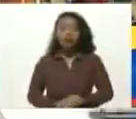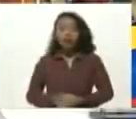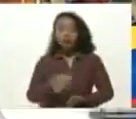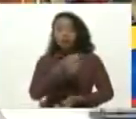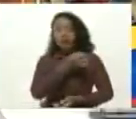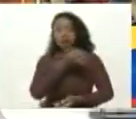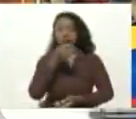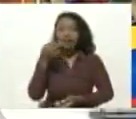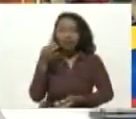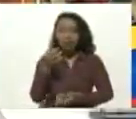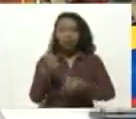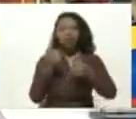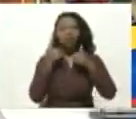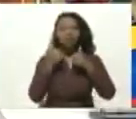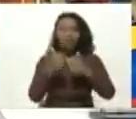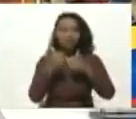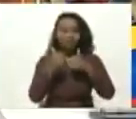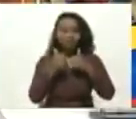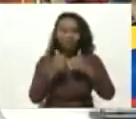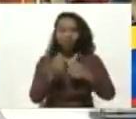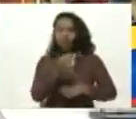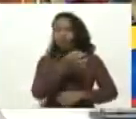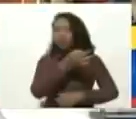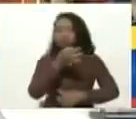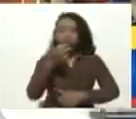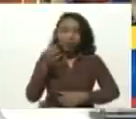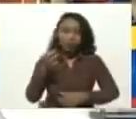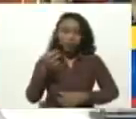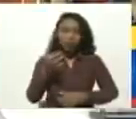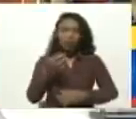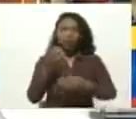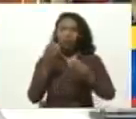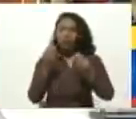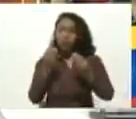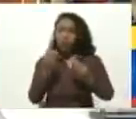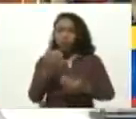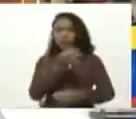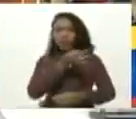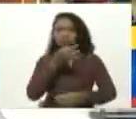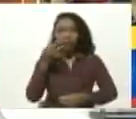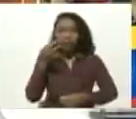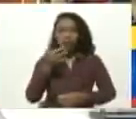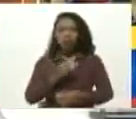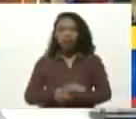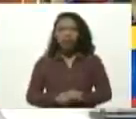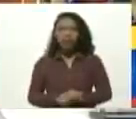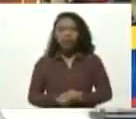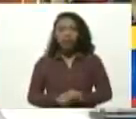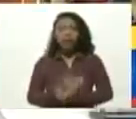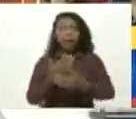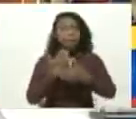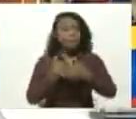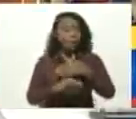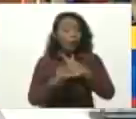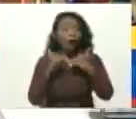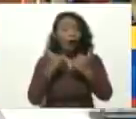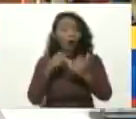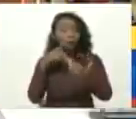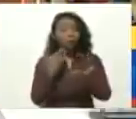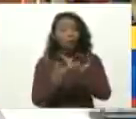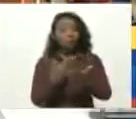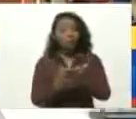Exitoso. Muy exitoso. Muy exitoso. Vamos a patentar este